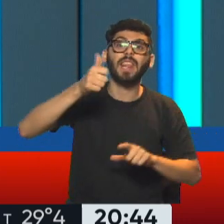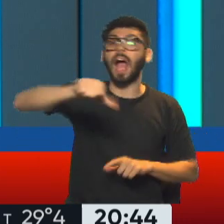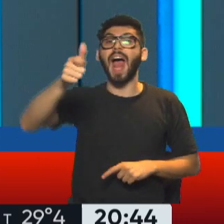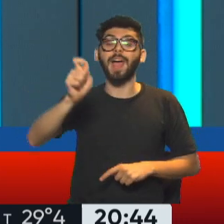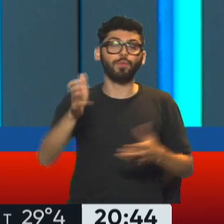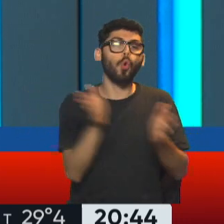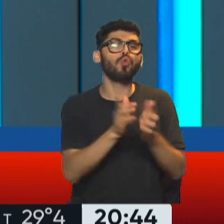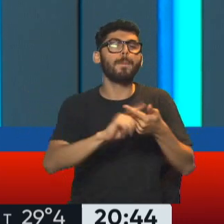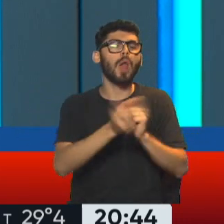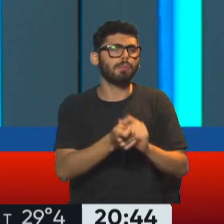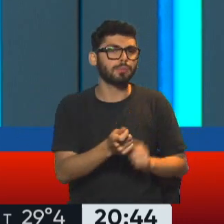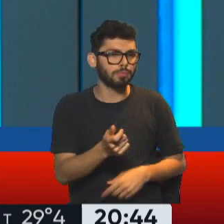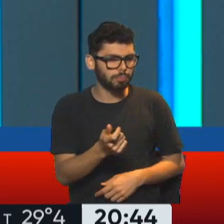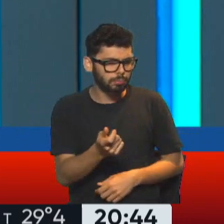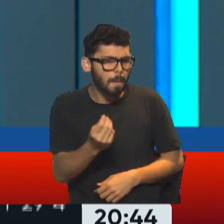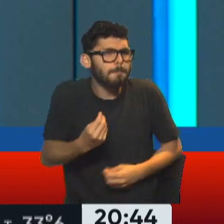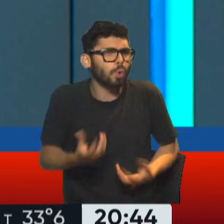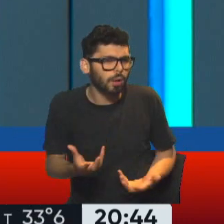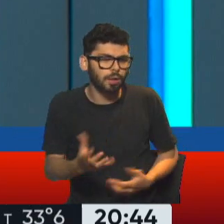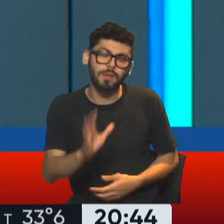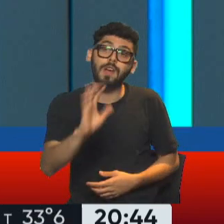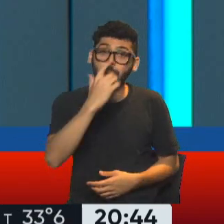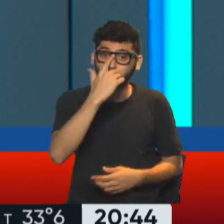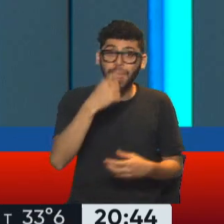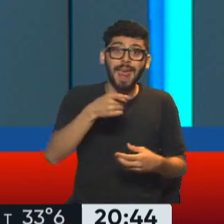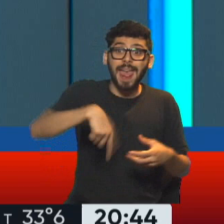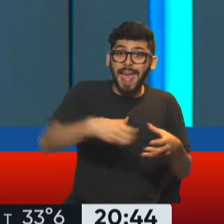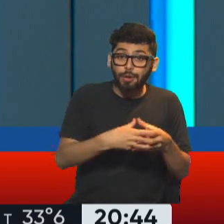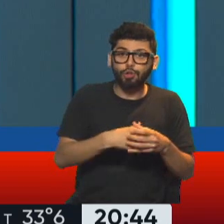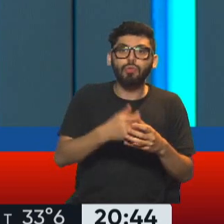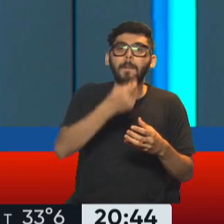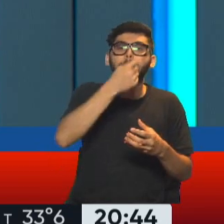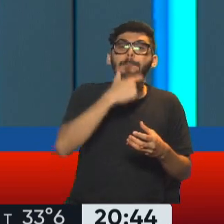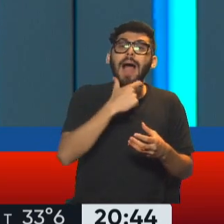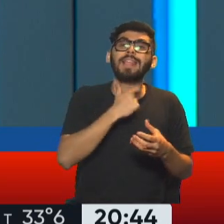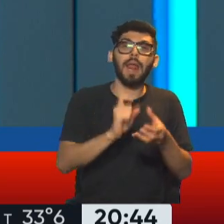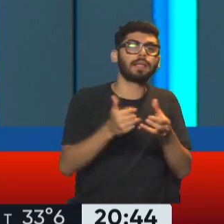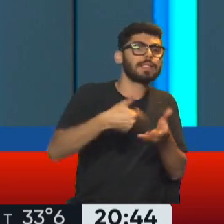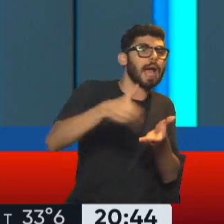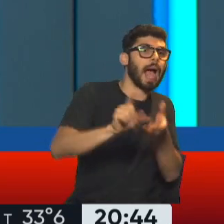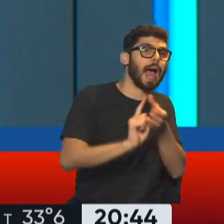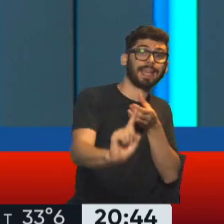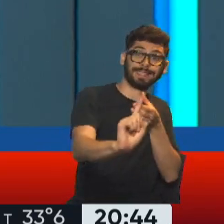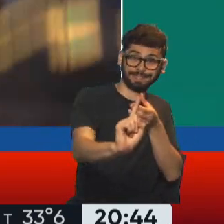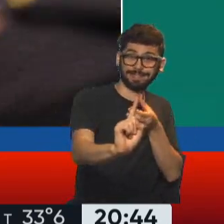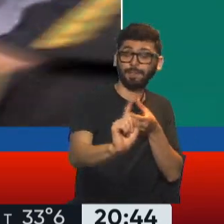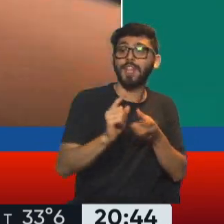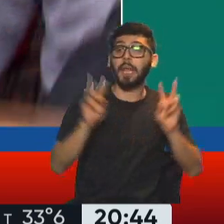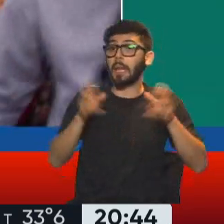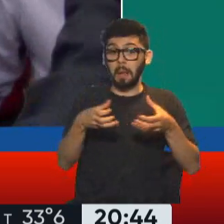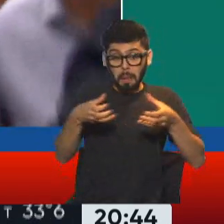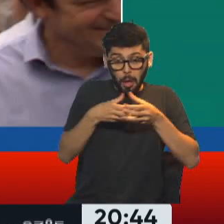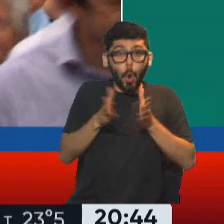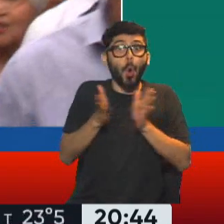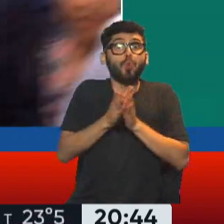¿Por qué? Porque sí, porque ellos se quieren separar de Macri. Vos fíjate que no hablan de Macri. Entonces,